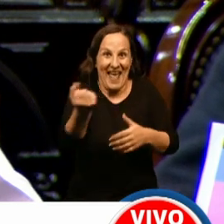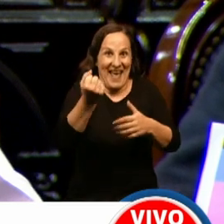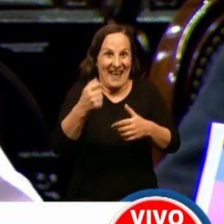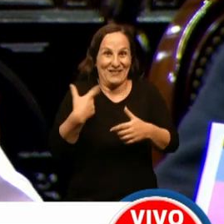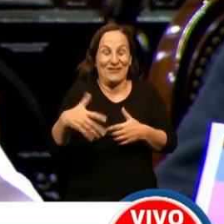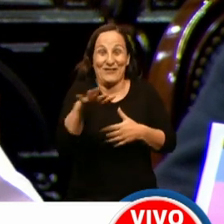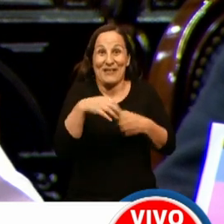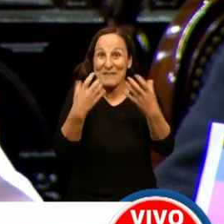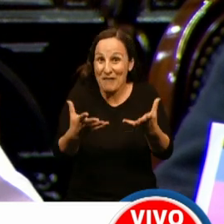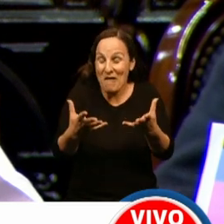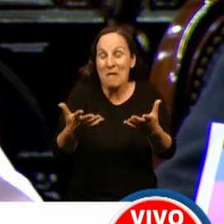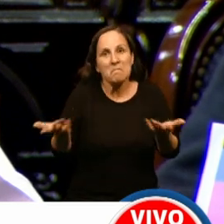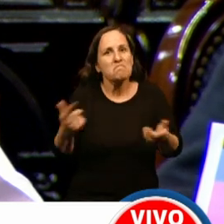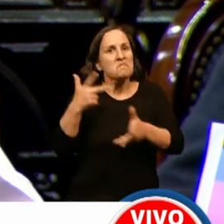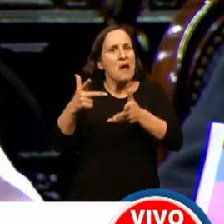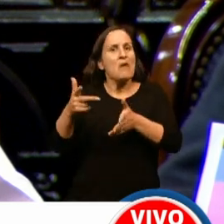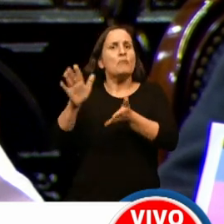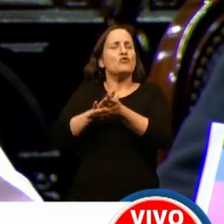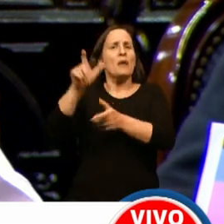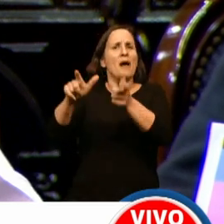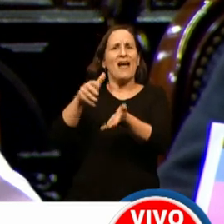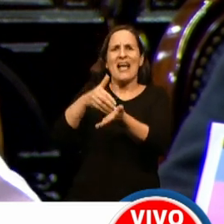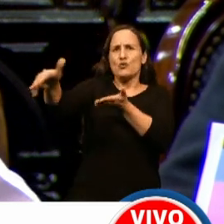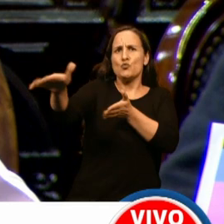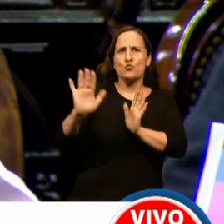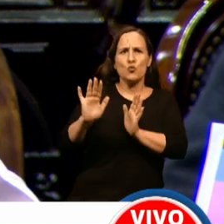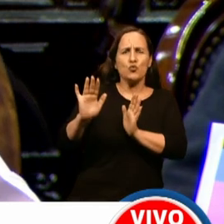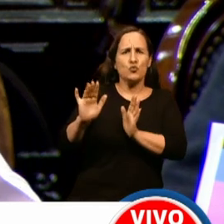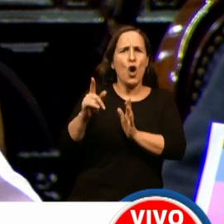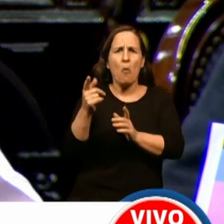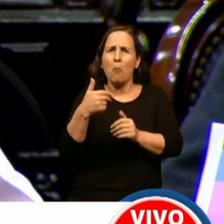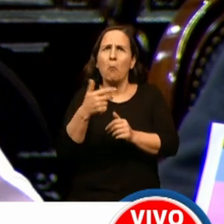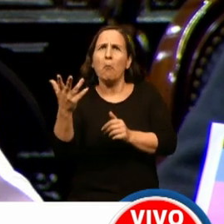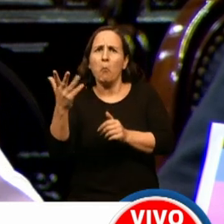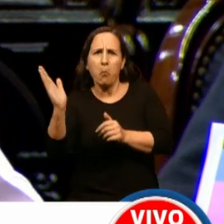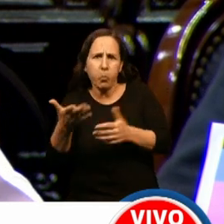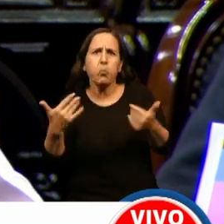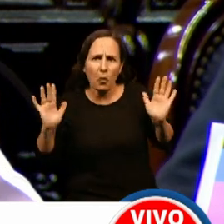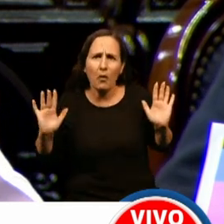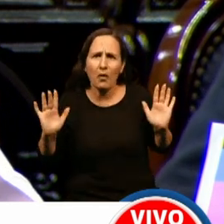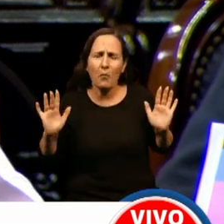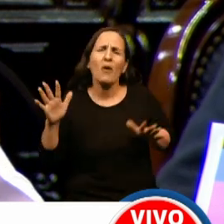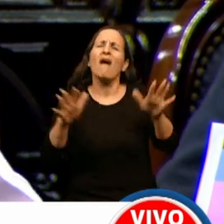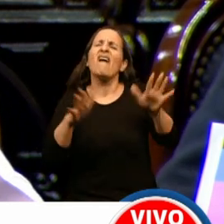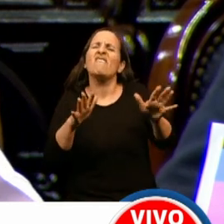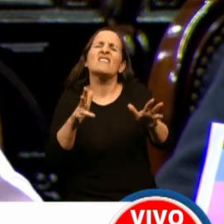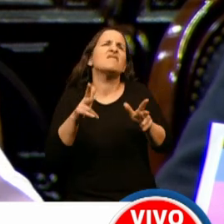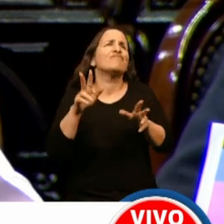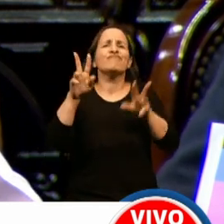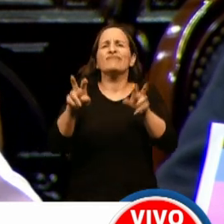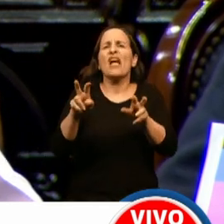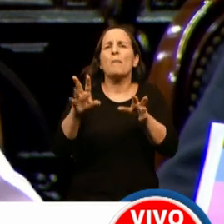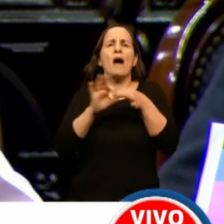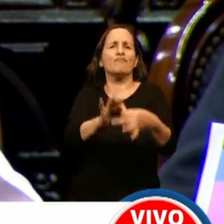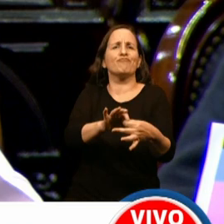de la exclusión se le puede poner número porque a veces parece que las cuestiones humanas son las